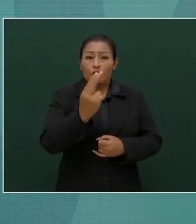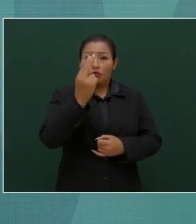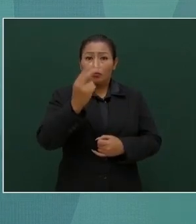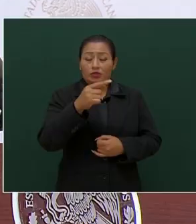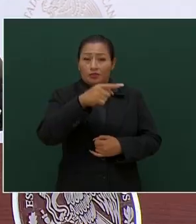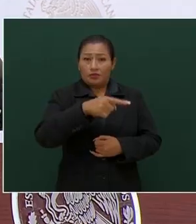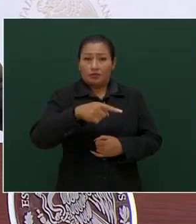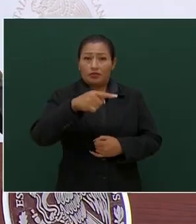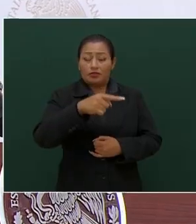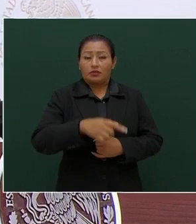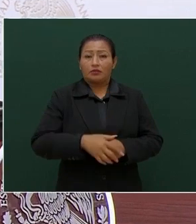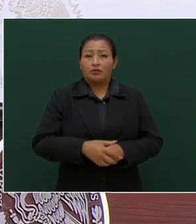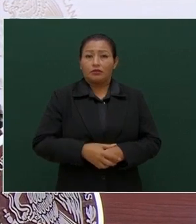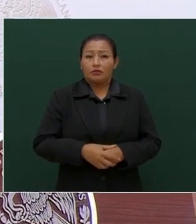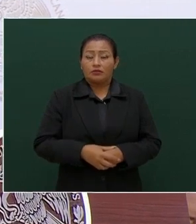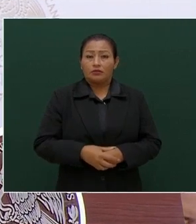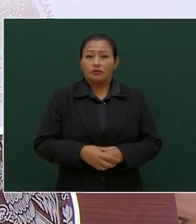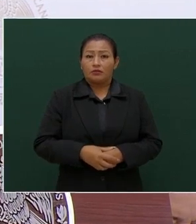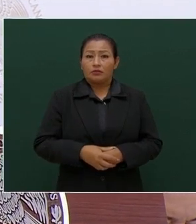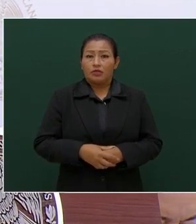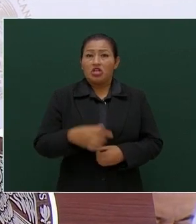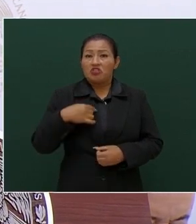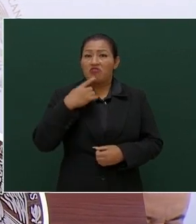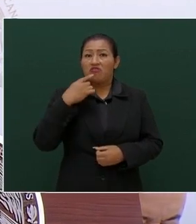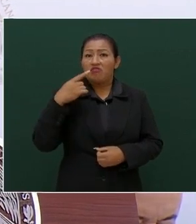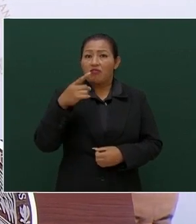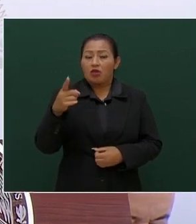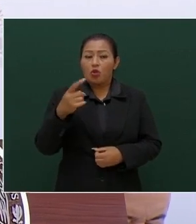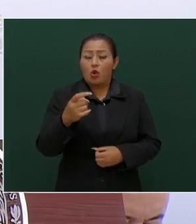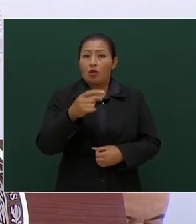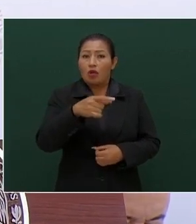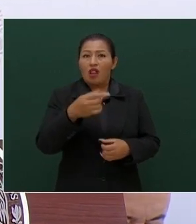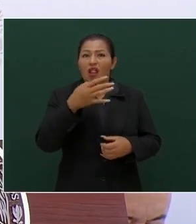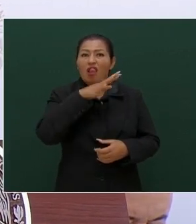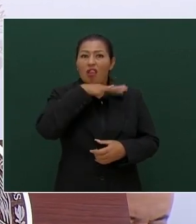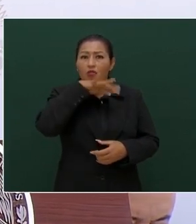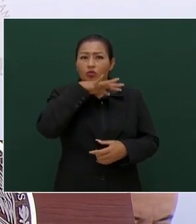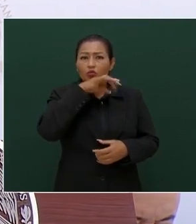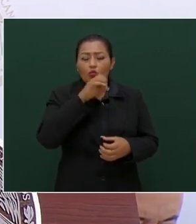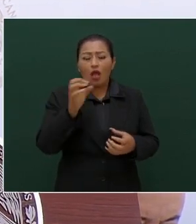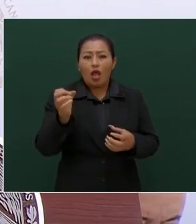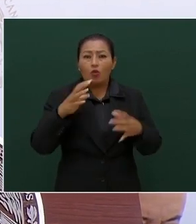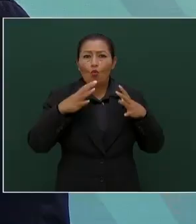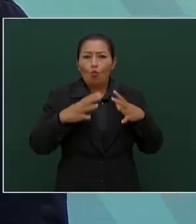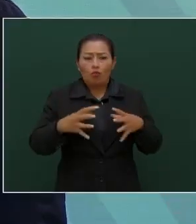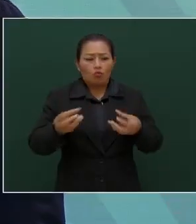Ayotzinapa se les había quemado en un basurero.